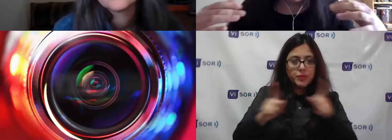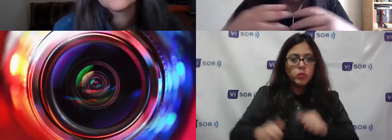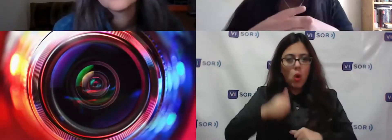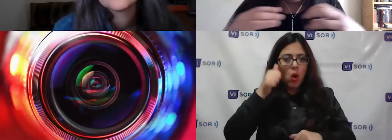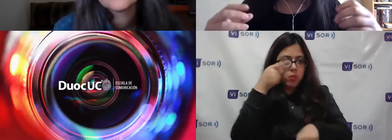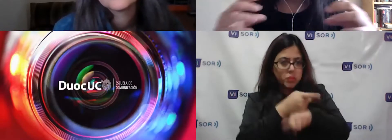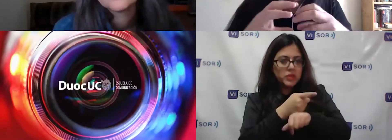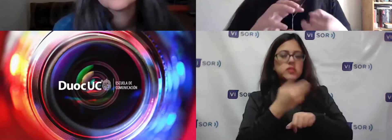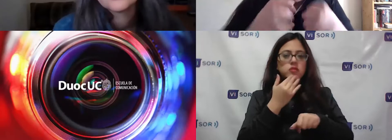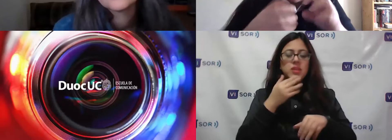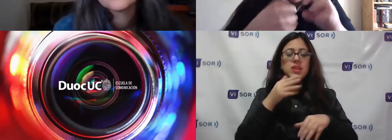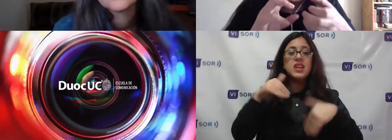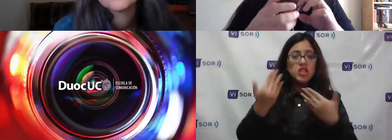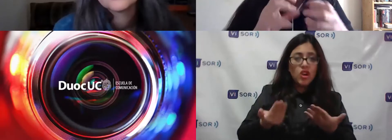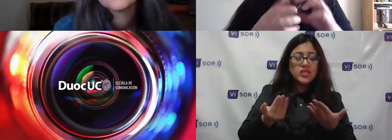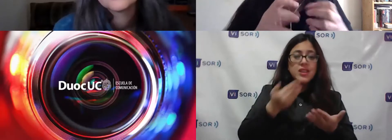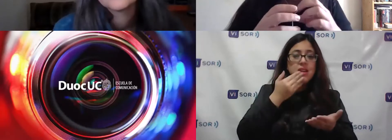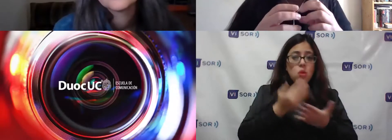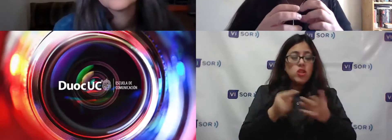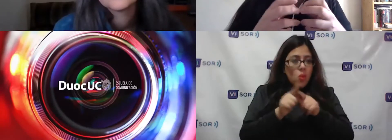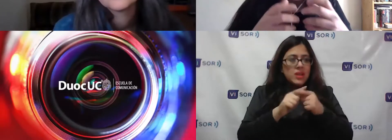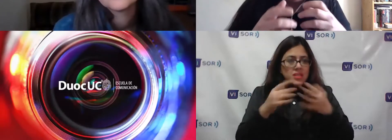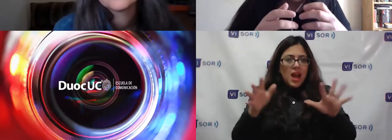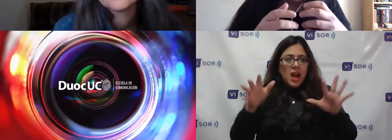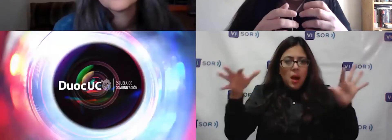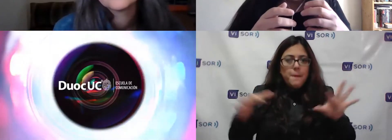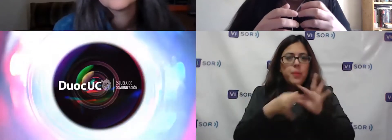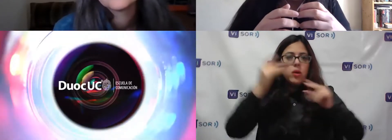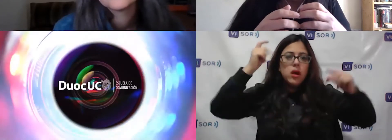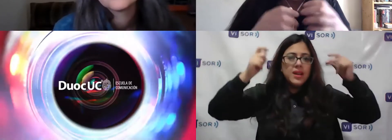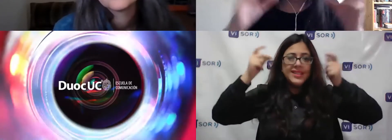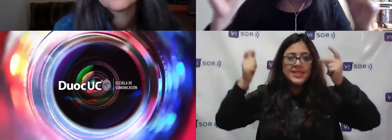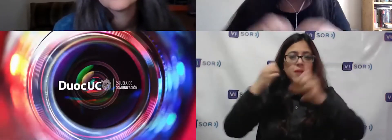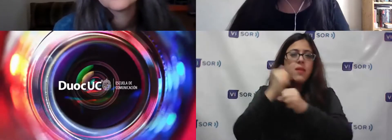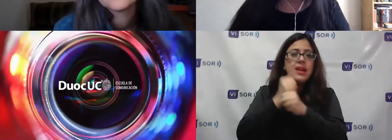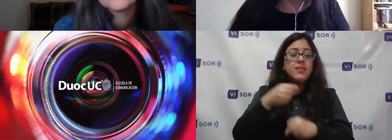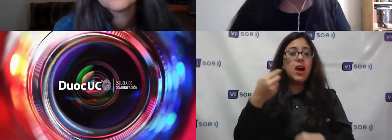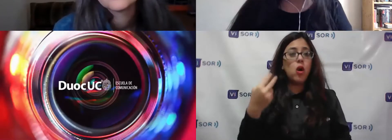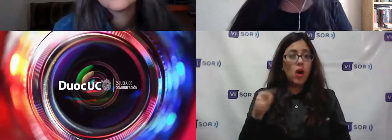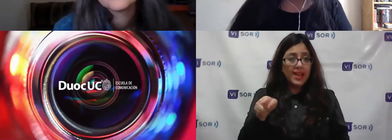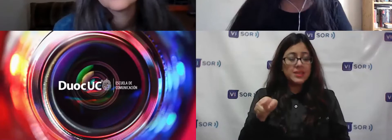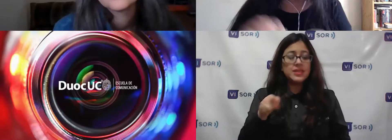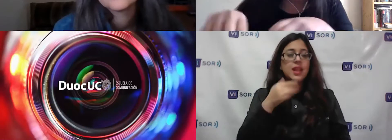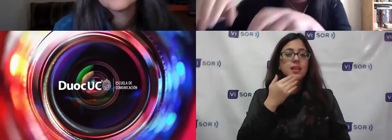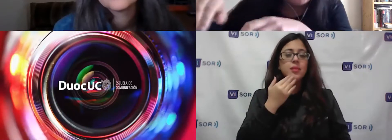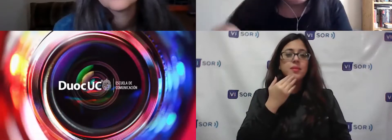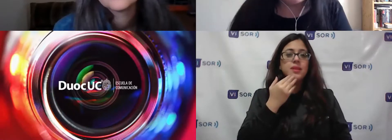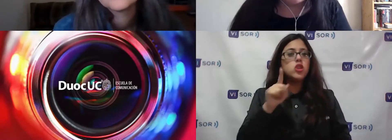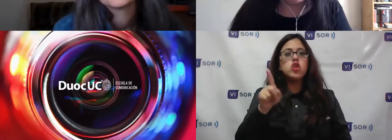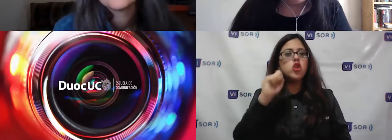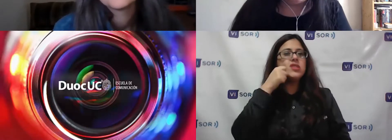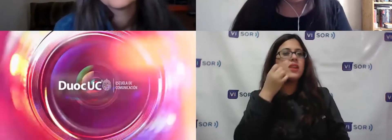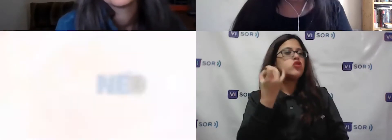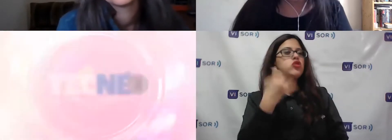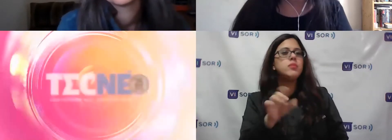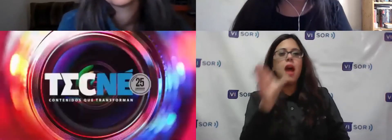de alguna vez entendió esa esa pega que es muy creativa y que alguna mano es sólo cómo buscar números por así